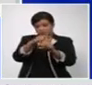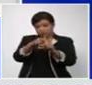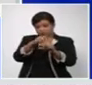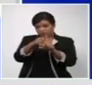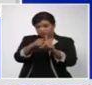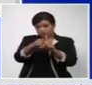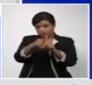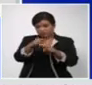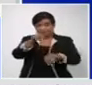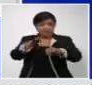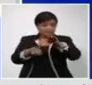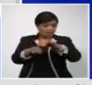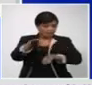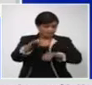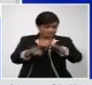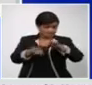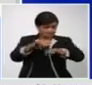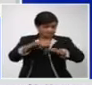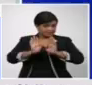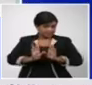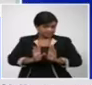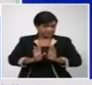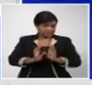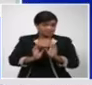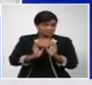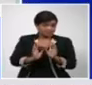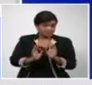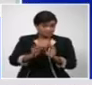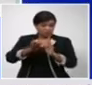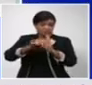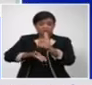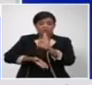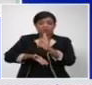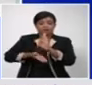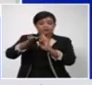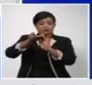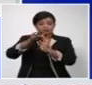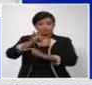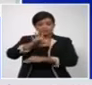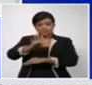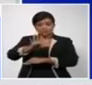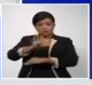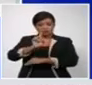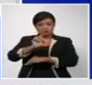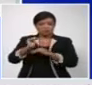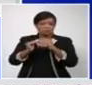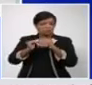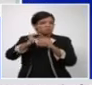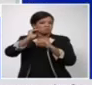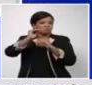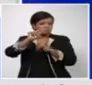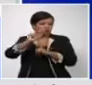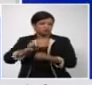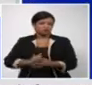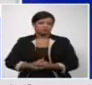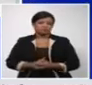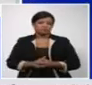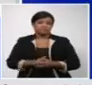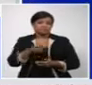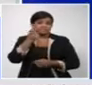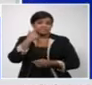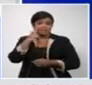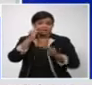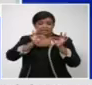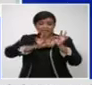determinados momentos a quedar por encima de 5, como se ve ahí con la línea